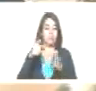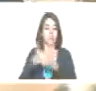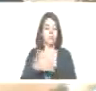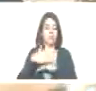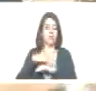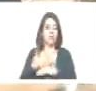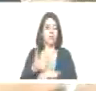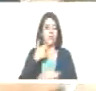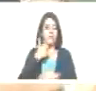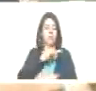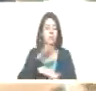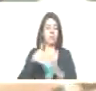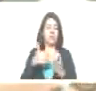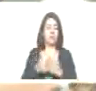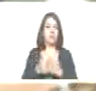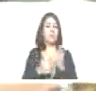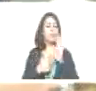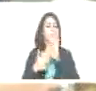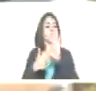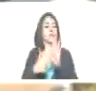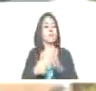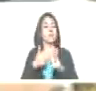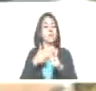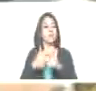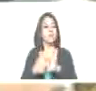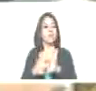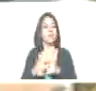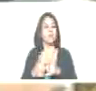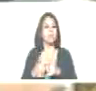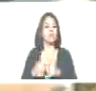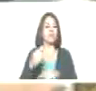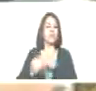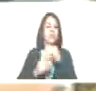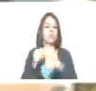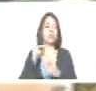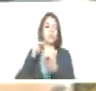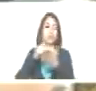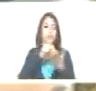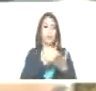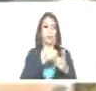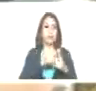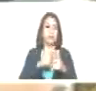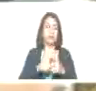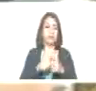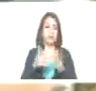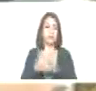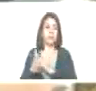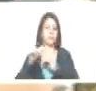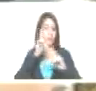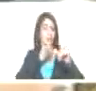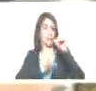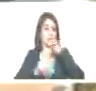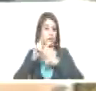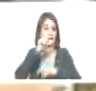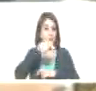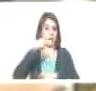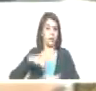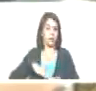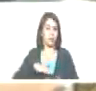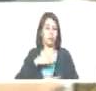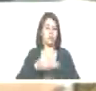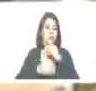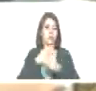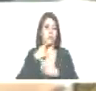toda esa expresión, toda esa explosión que, a través del lenguaje, el ser humano puede expresar.